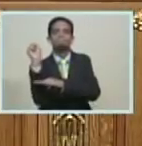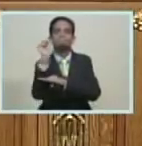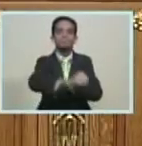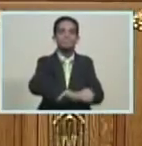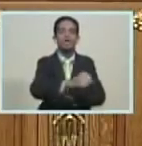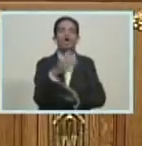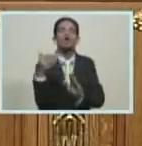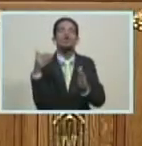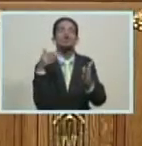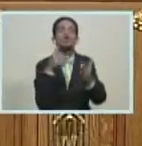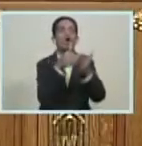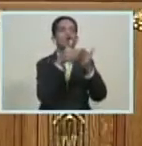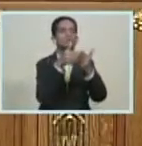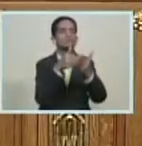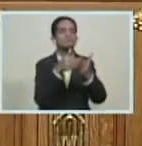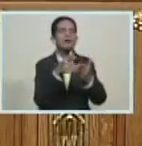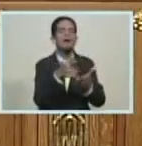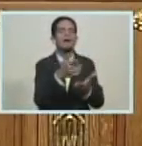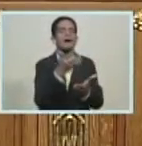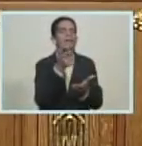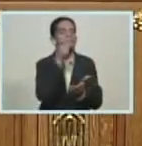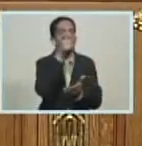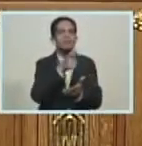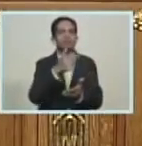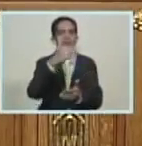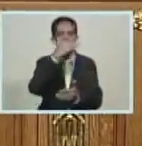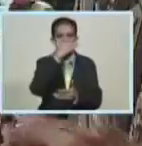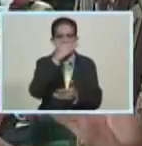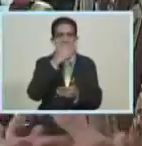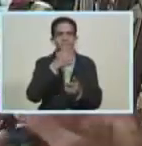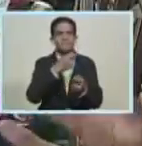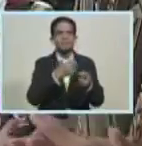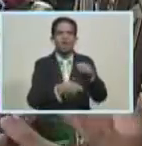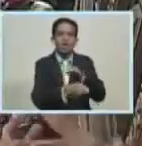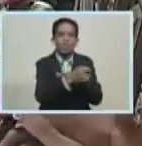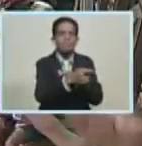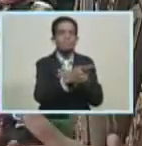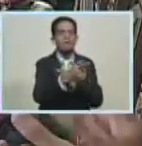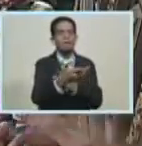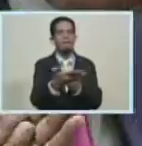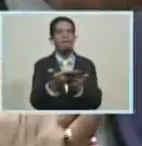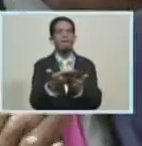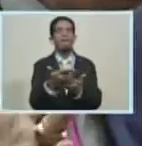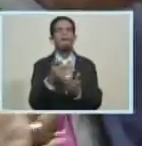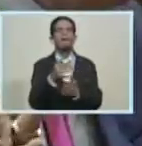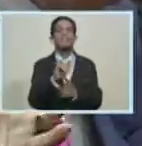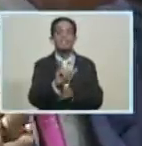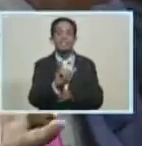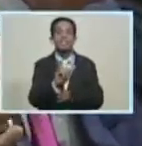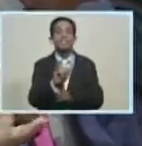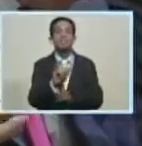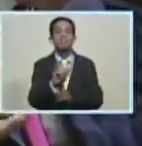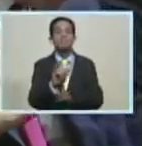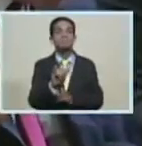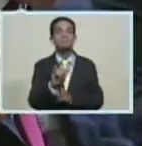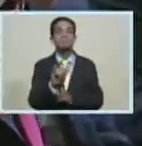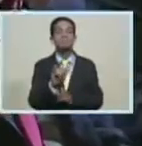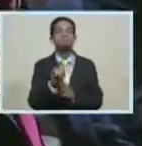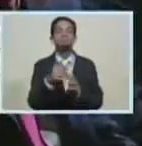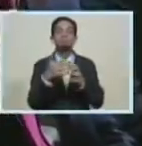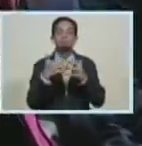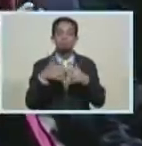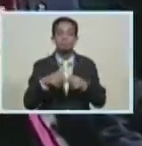la corrupción, el burocratismo, el minimalismo, lo mal hecho. Y sobre todo lancemos una ofensiva